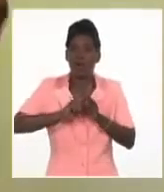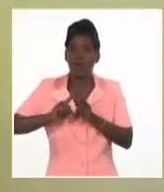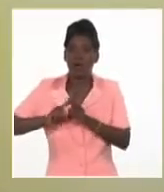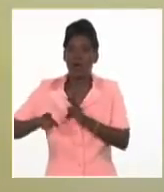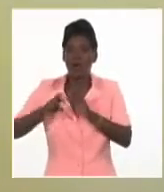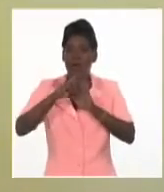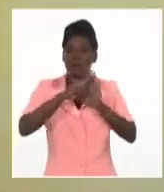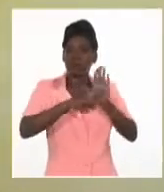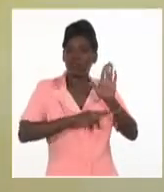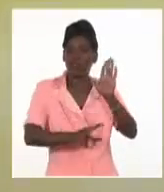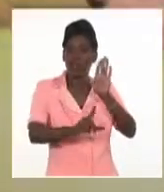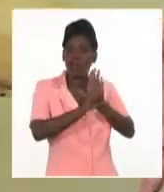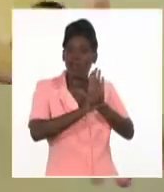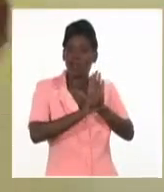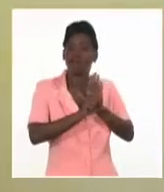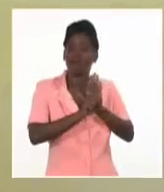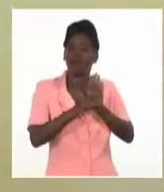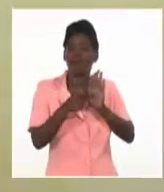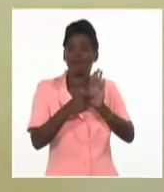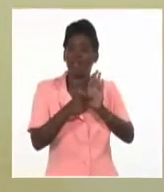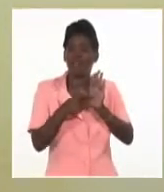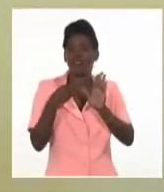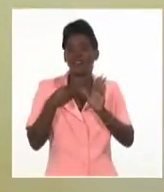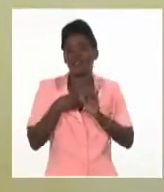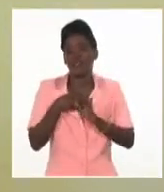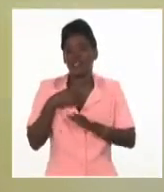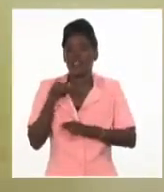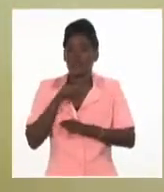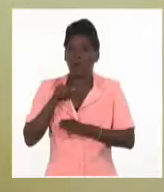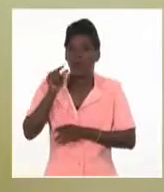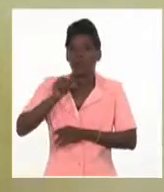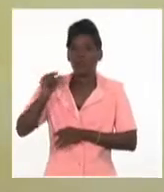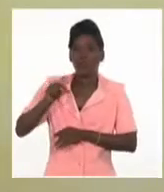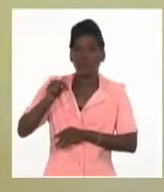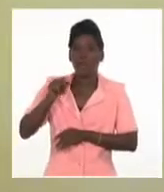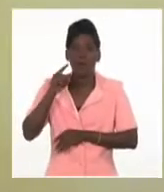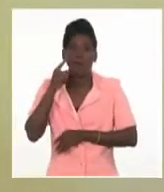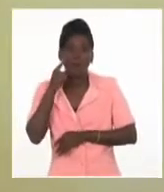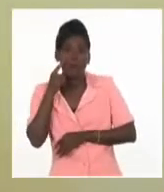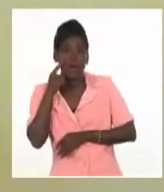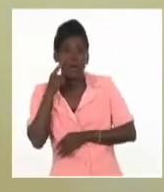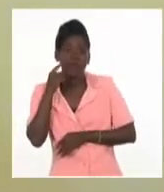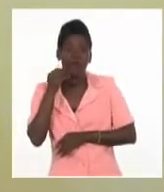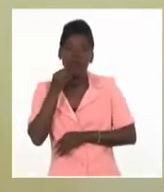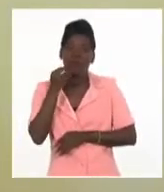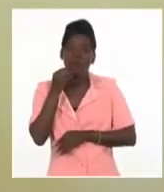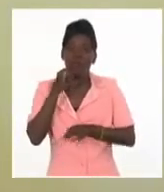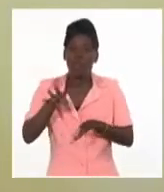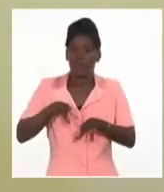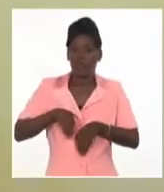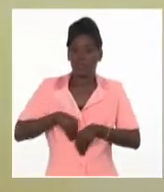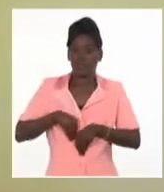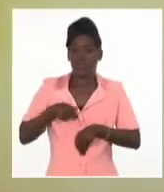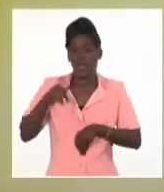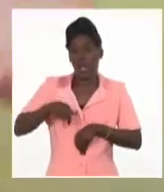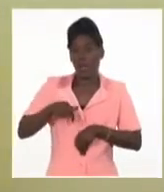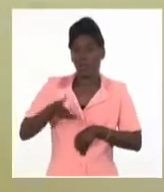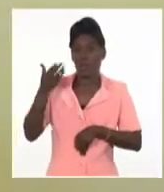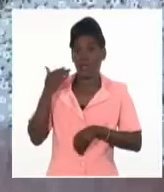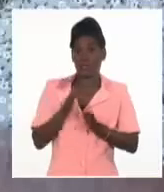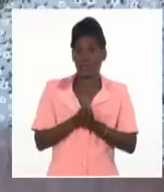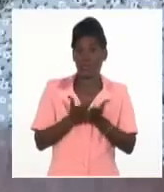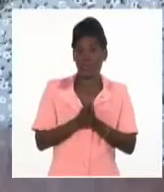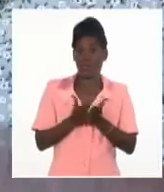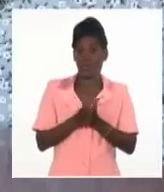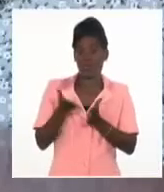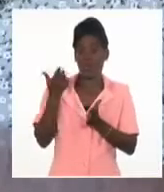con anterioridad a la conferencia, en julio, se había modificado la extensión del pasaporte cubano. Ahora el pasaporte pues, es un pasaporte de 10